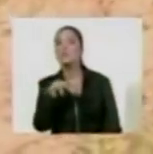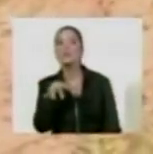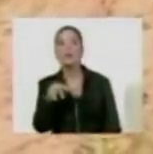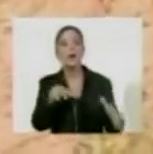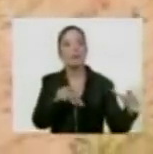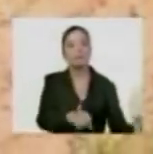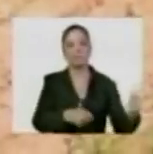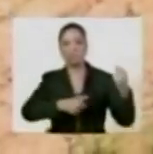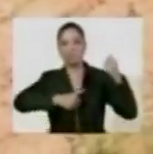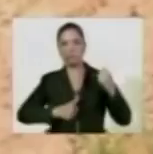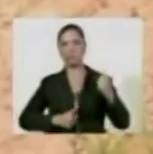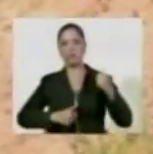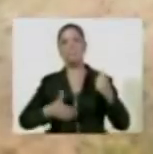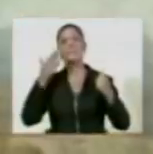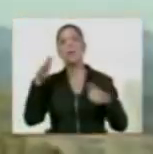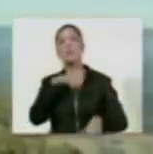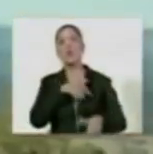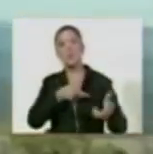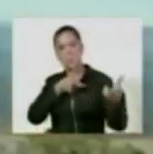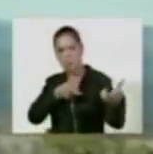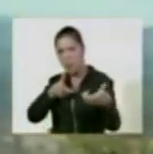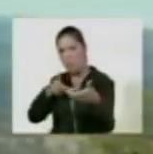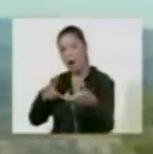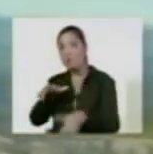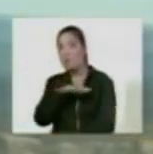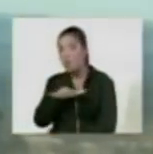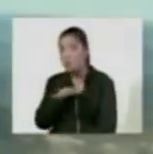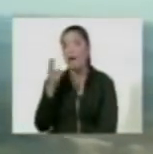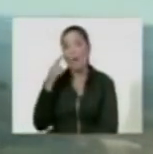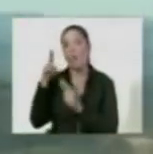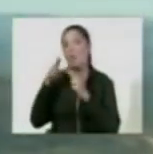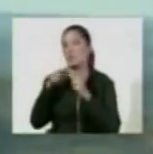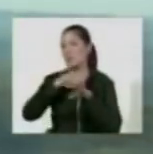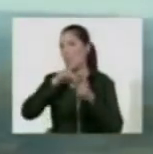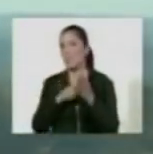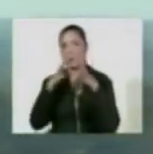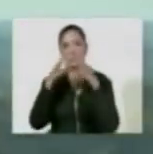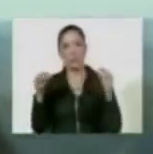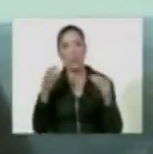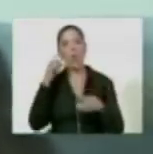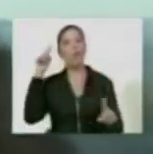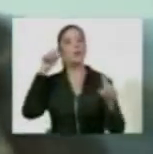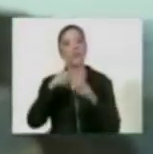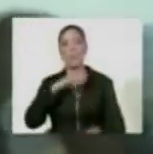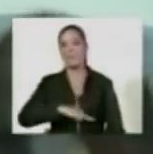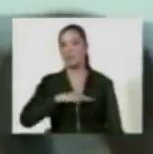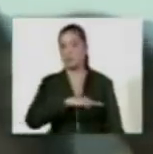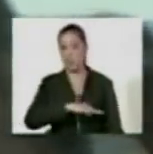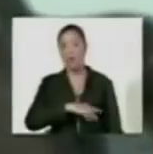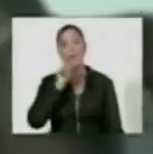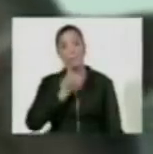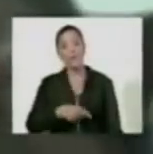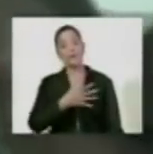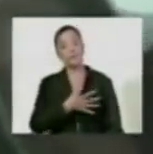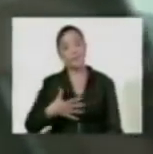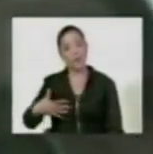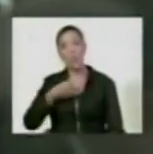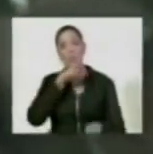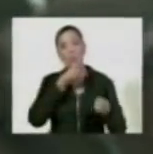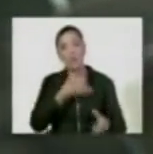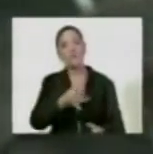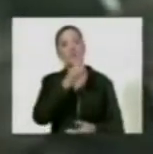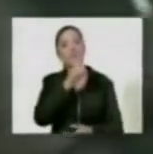cuál es su campo de tiro, cuál es la misión que va a cumplir en el terreno. Yo quiero también, mi comandante, informarle a